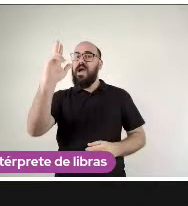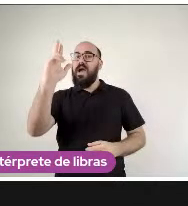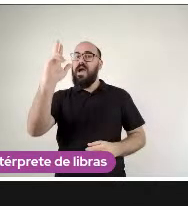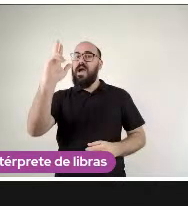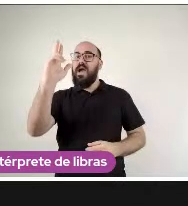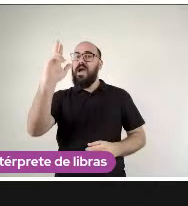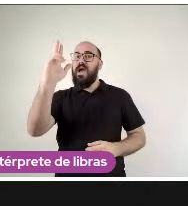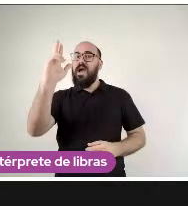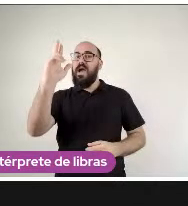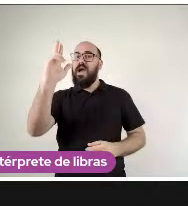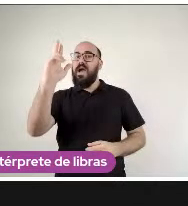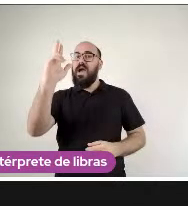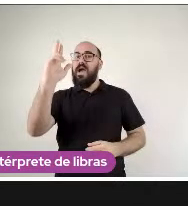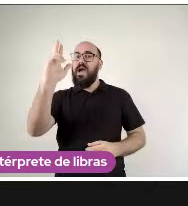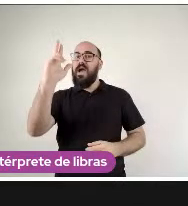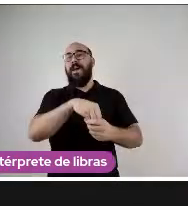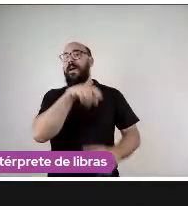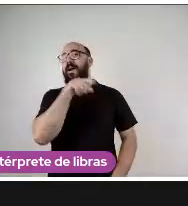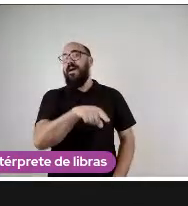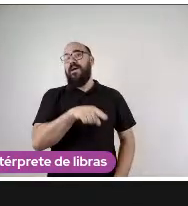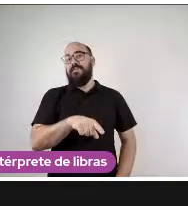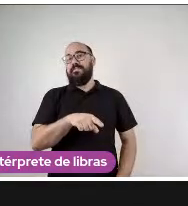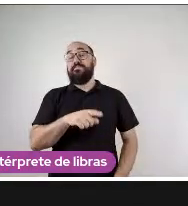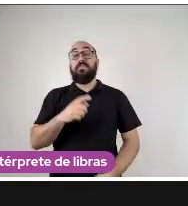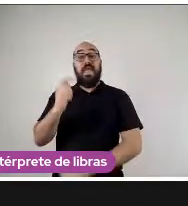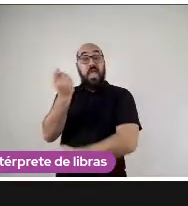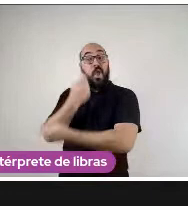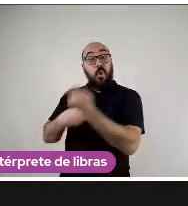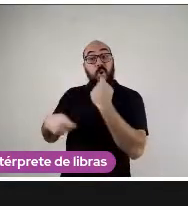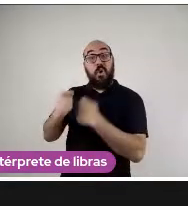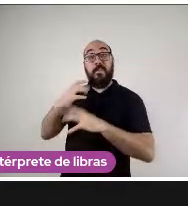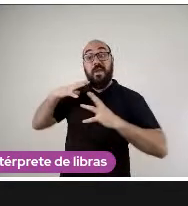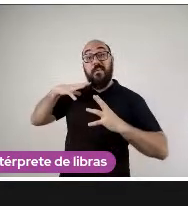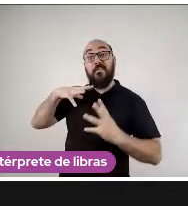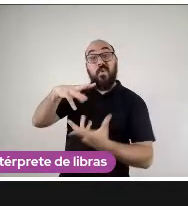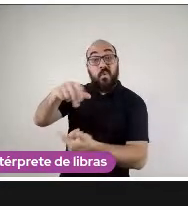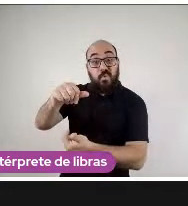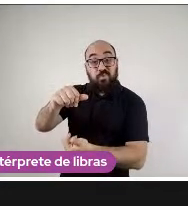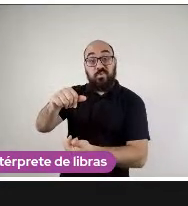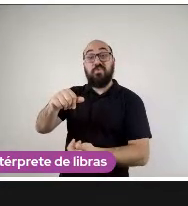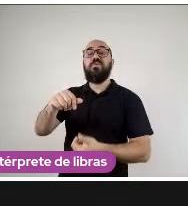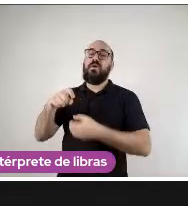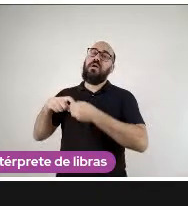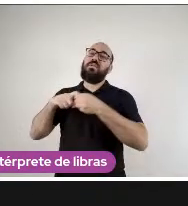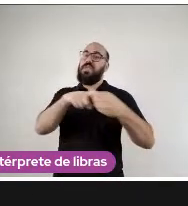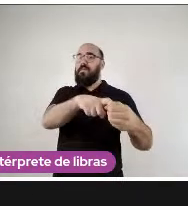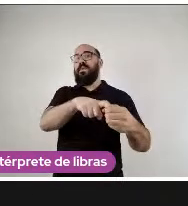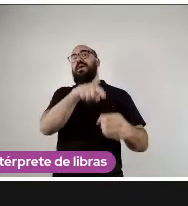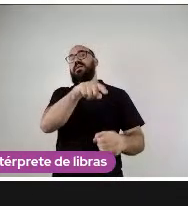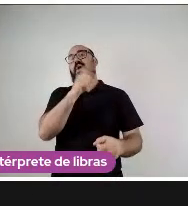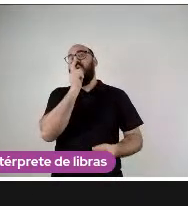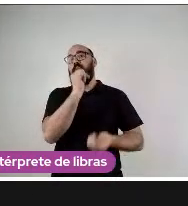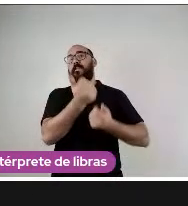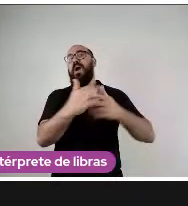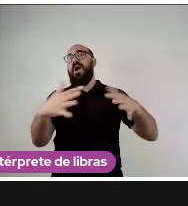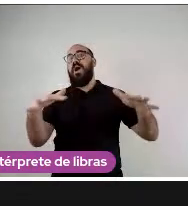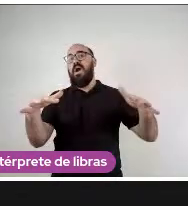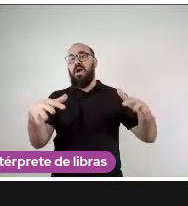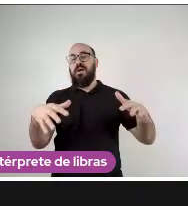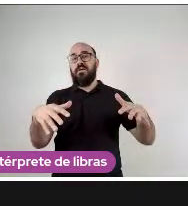que la mayoría de todos los bienes que se comercializan son transportados vía marítima.